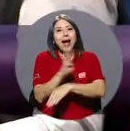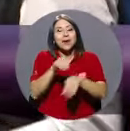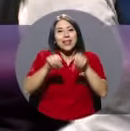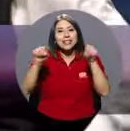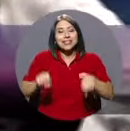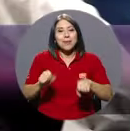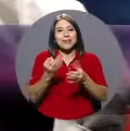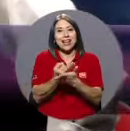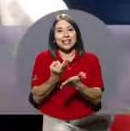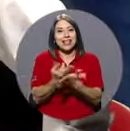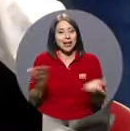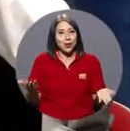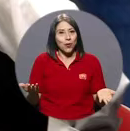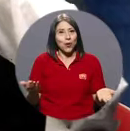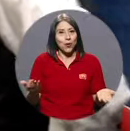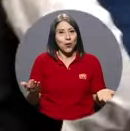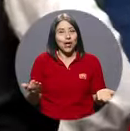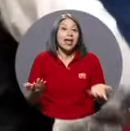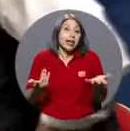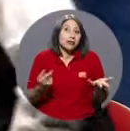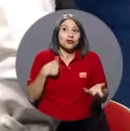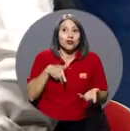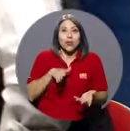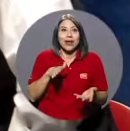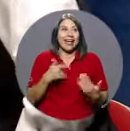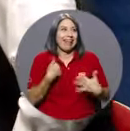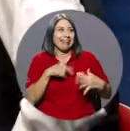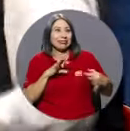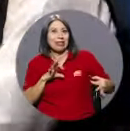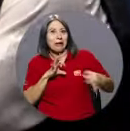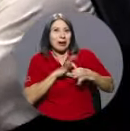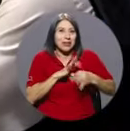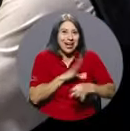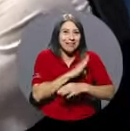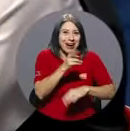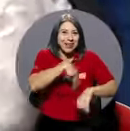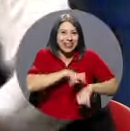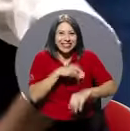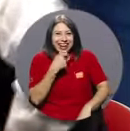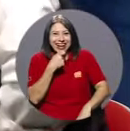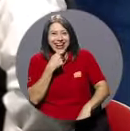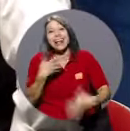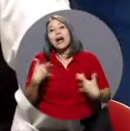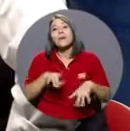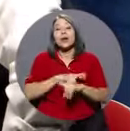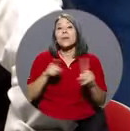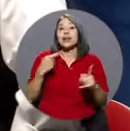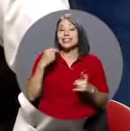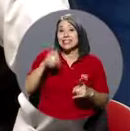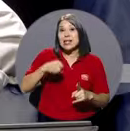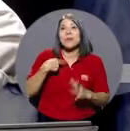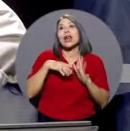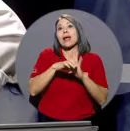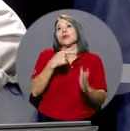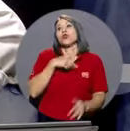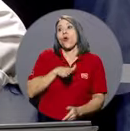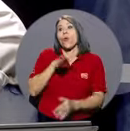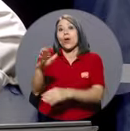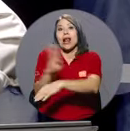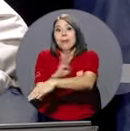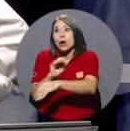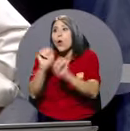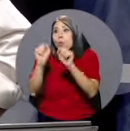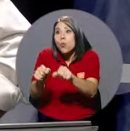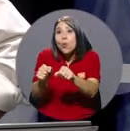cualquier banco en el sistema financiero, sistema financiero, pues ya tengo argolla aquí en el Banco Nacional. Como sea, pero lo que sí está claro es que uno